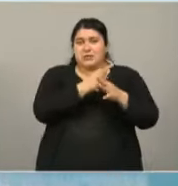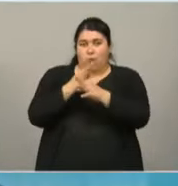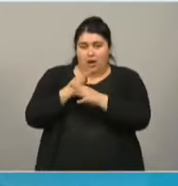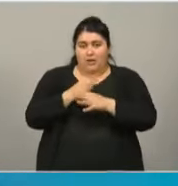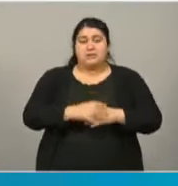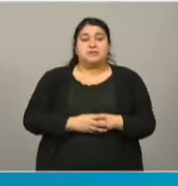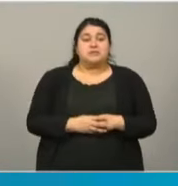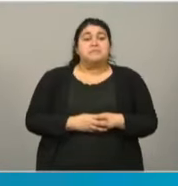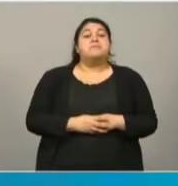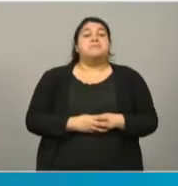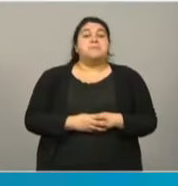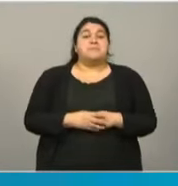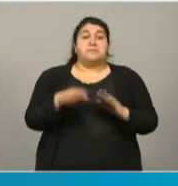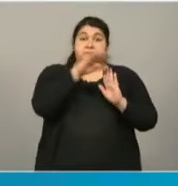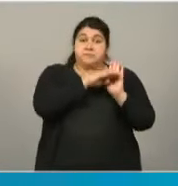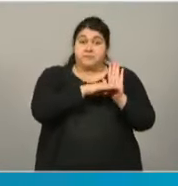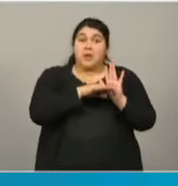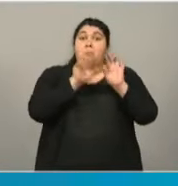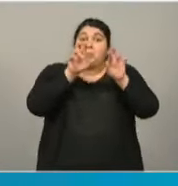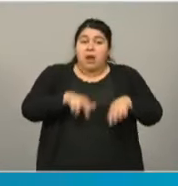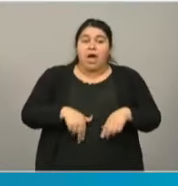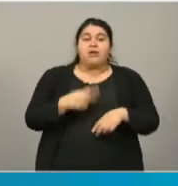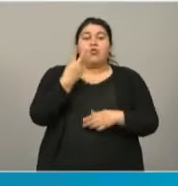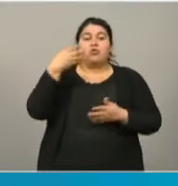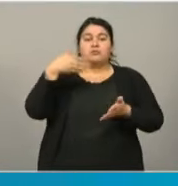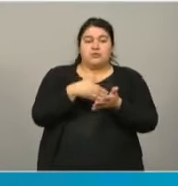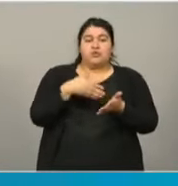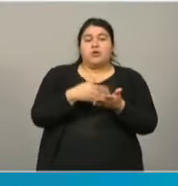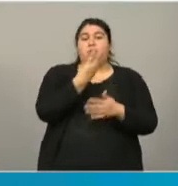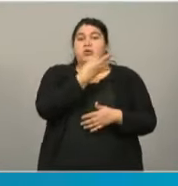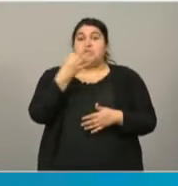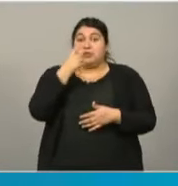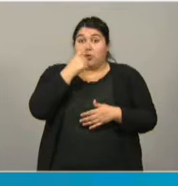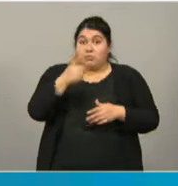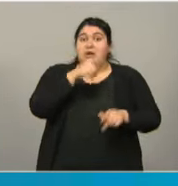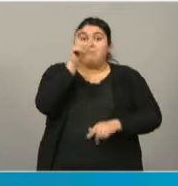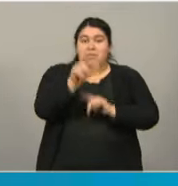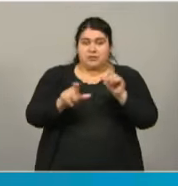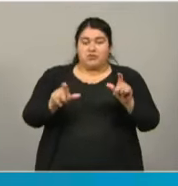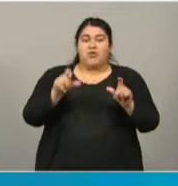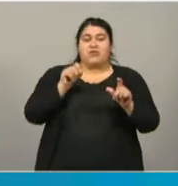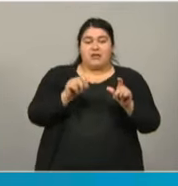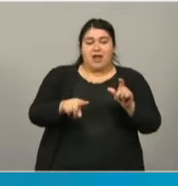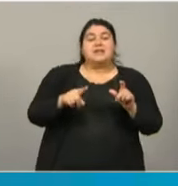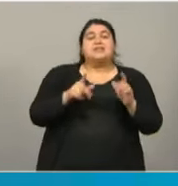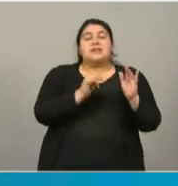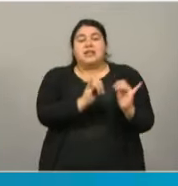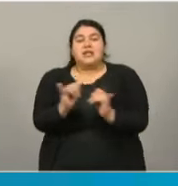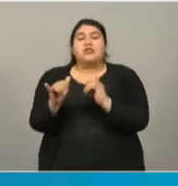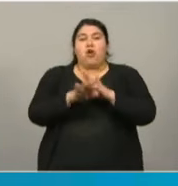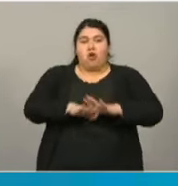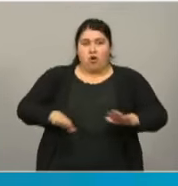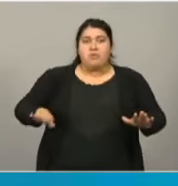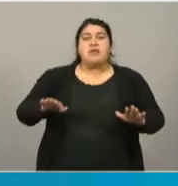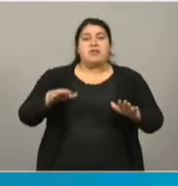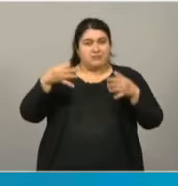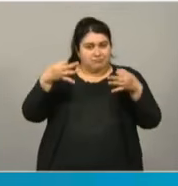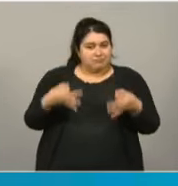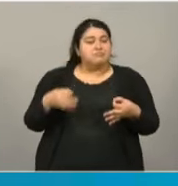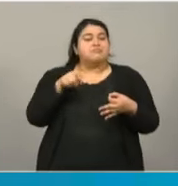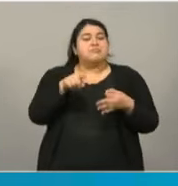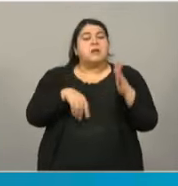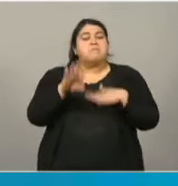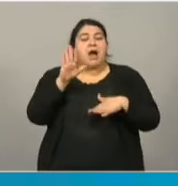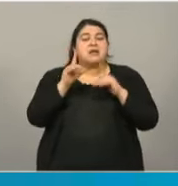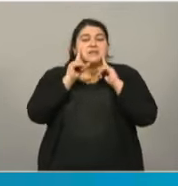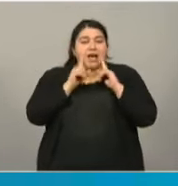hablando de 2400000 beneficiarios no chicos y chicas que que asisten